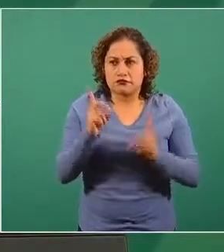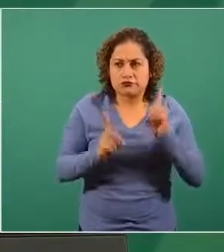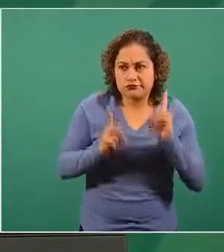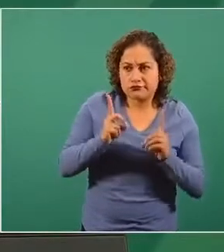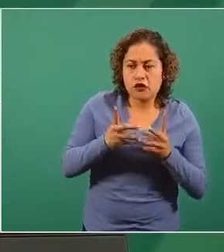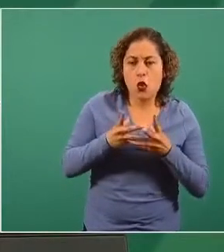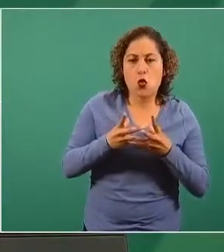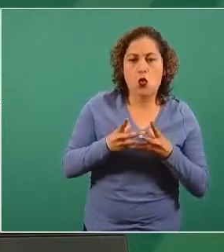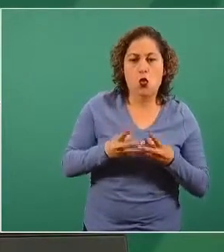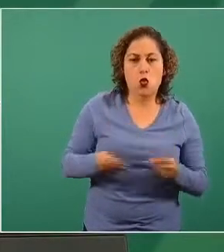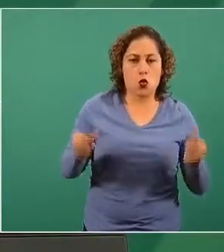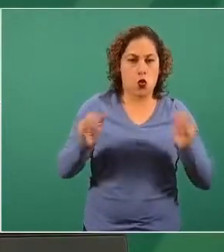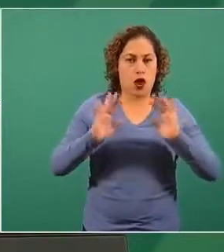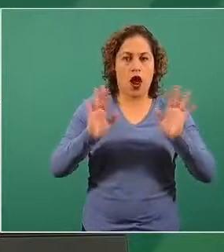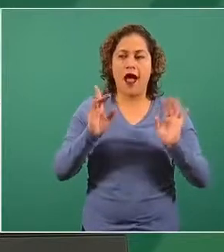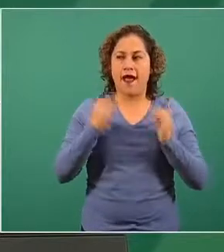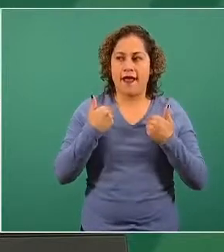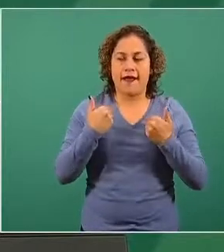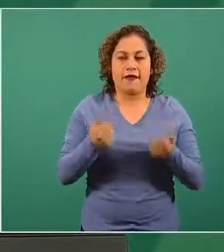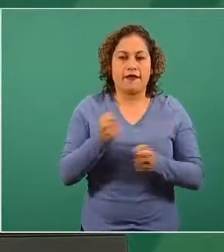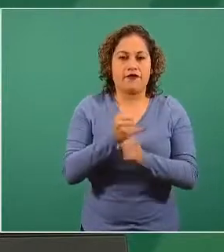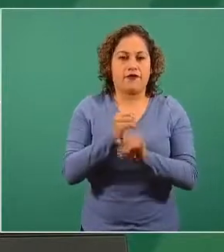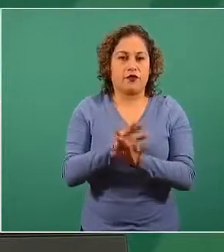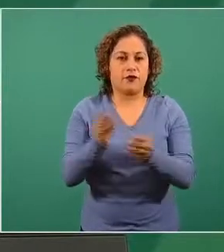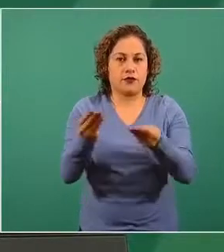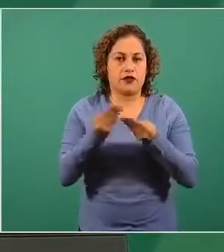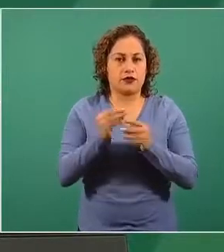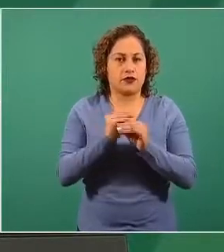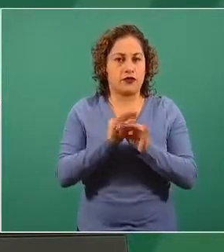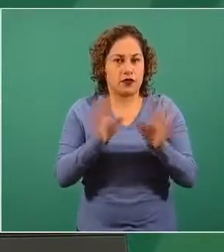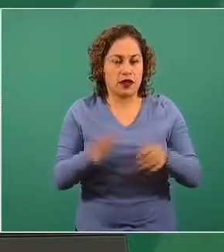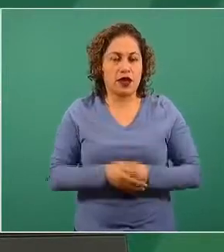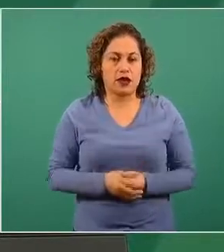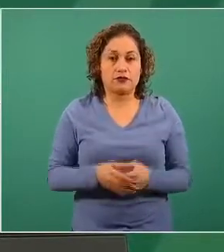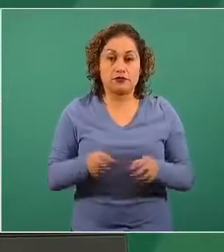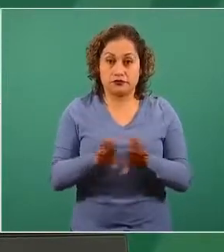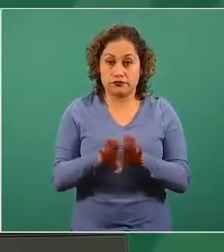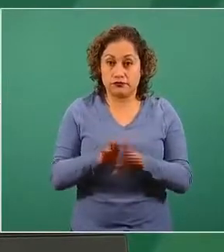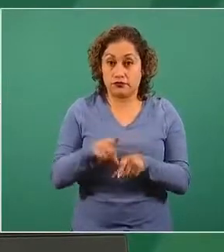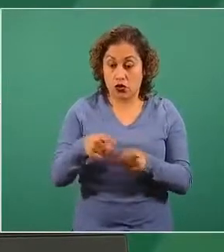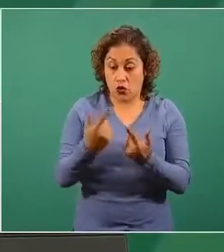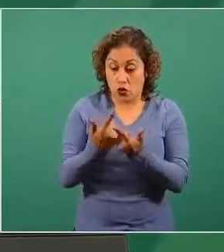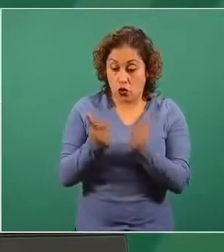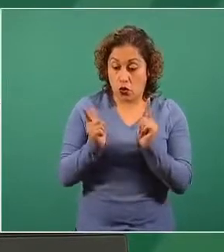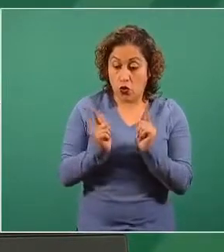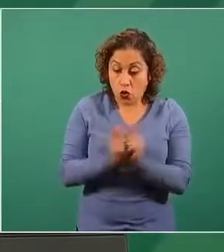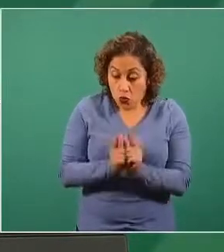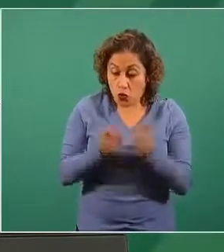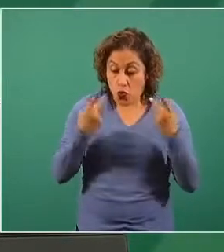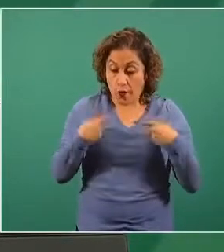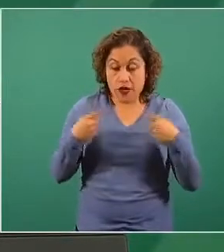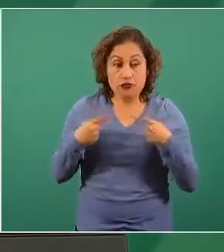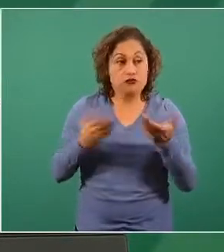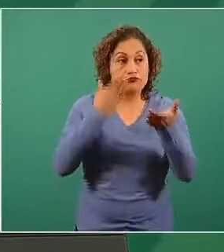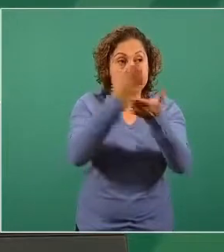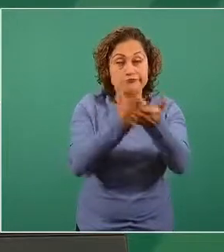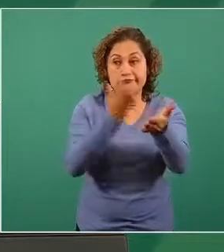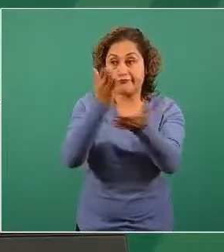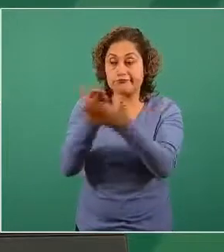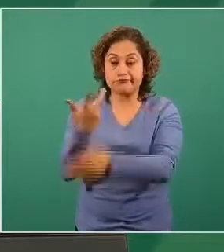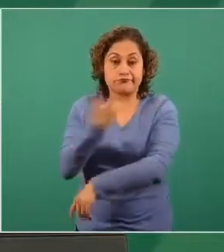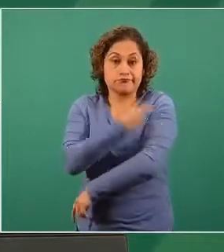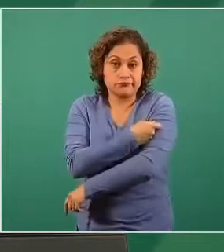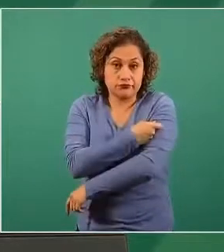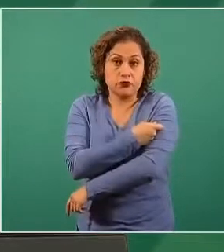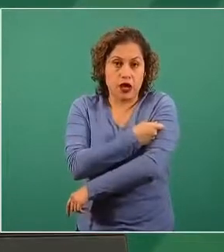la información sobre la estrategia de vacunación, el operativo Correcaminos en el municipio en el que cada una de